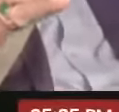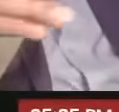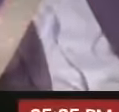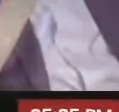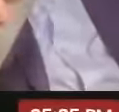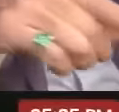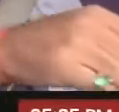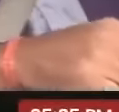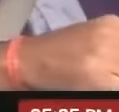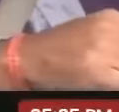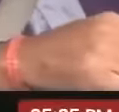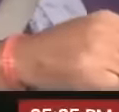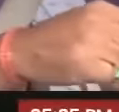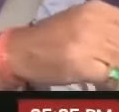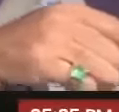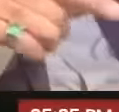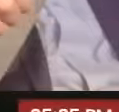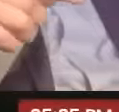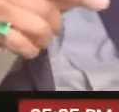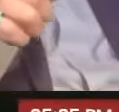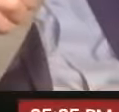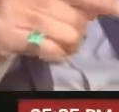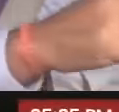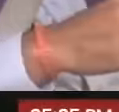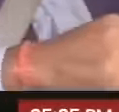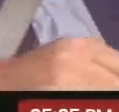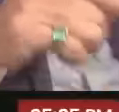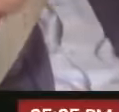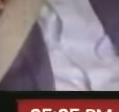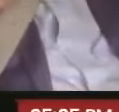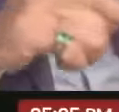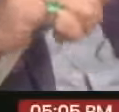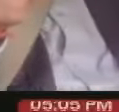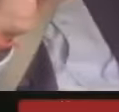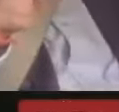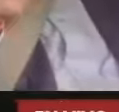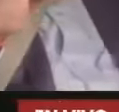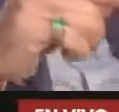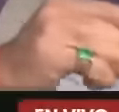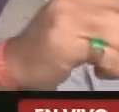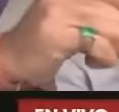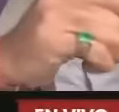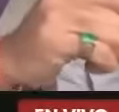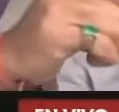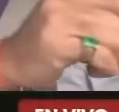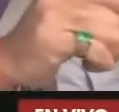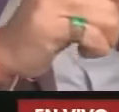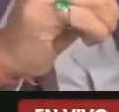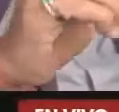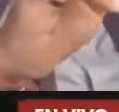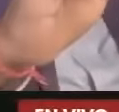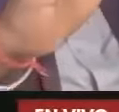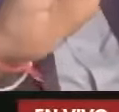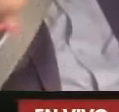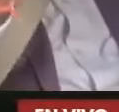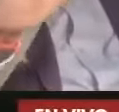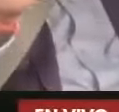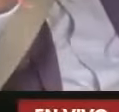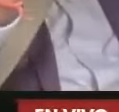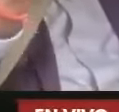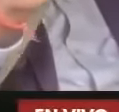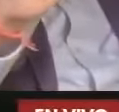generación más joven que está en los liceos, de los muchachos de la OVE, que son la generación genial, la generación joven,